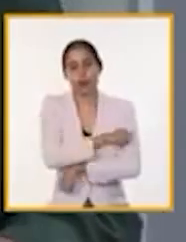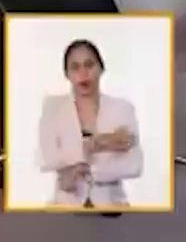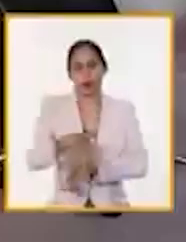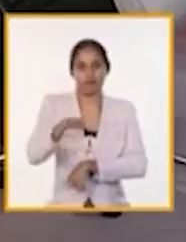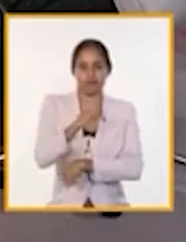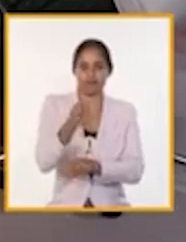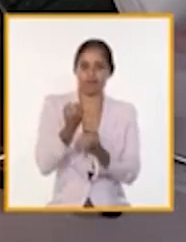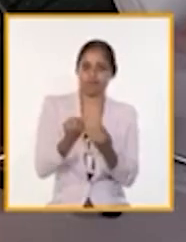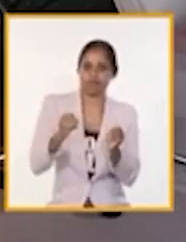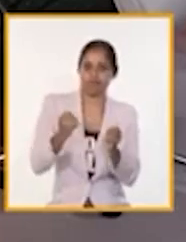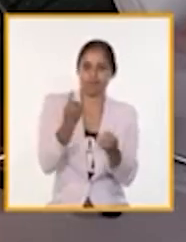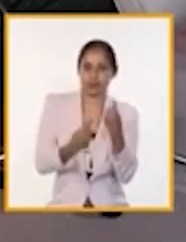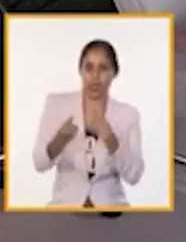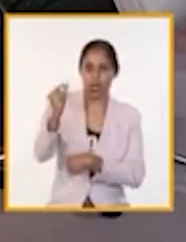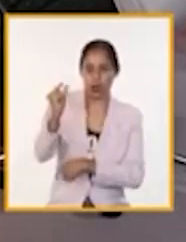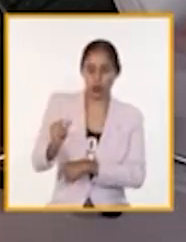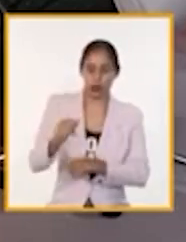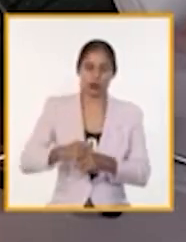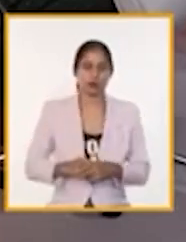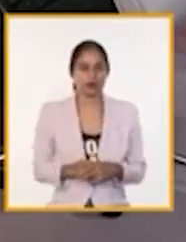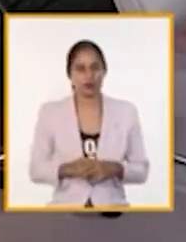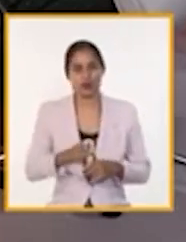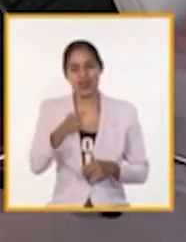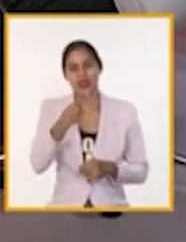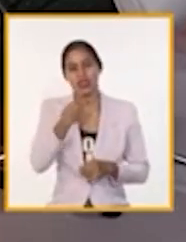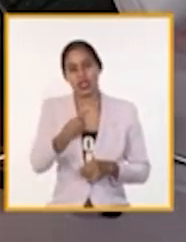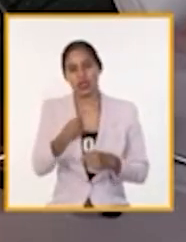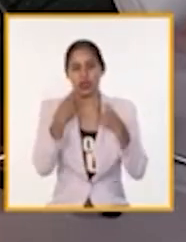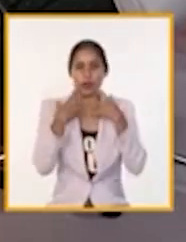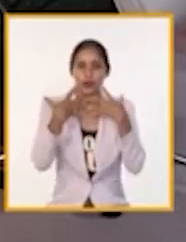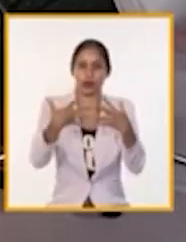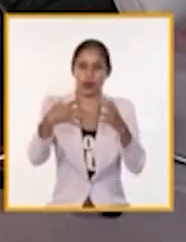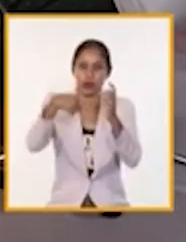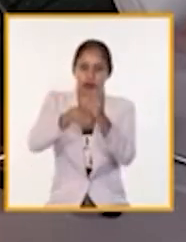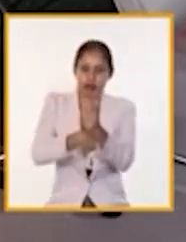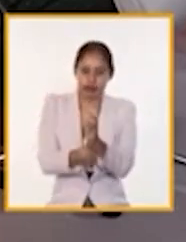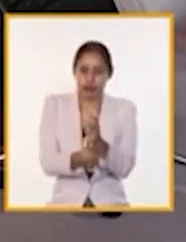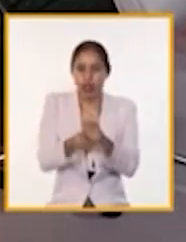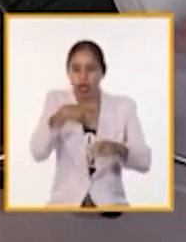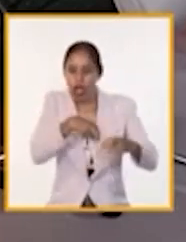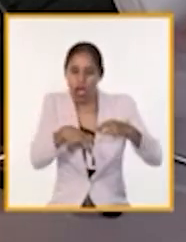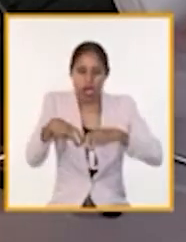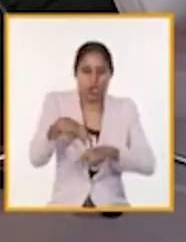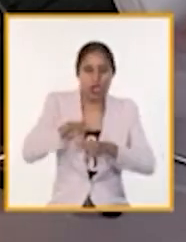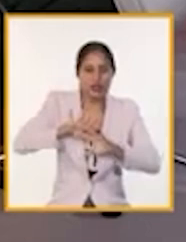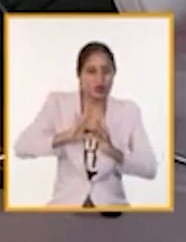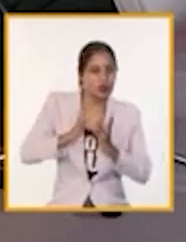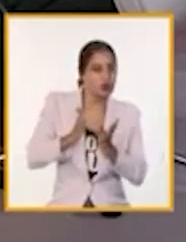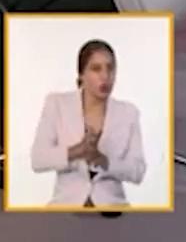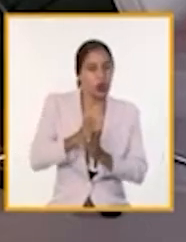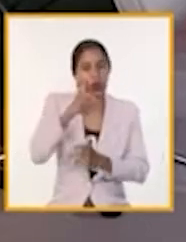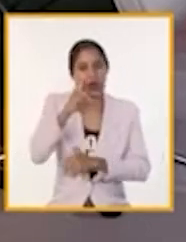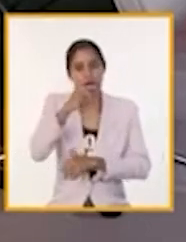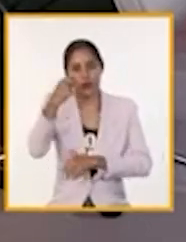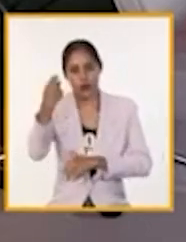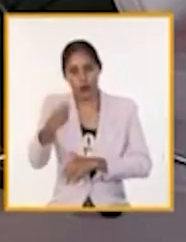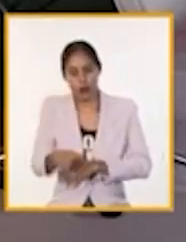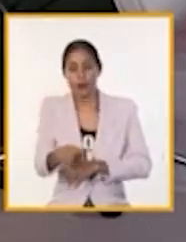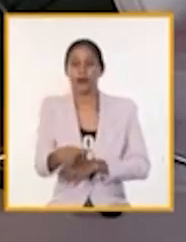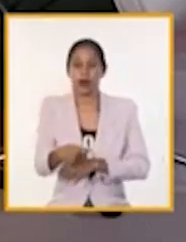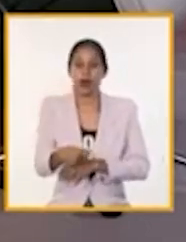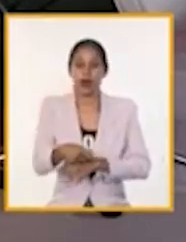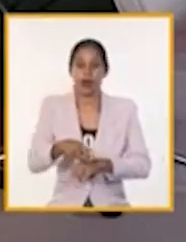en ese sentido nosotros tenemos que decir que se hizo un profundo estudio de todas las normas jurídicas que existen en el